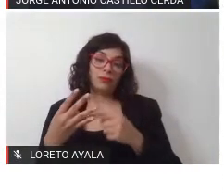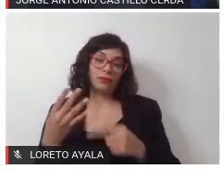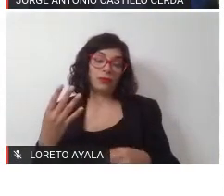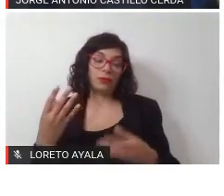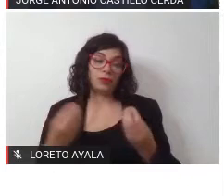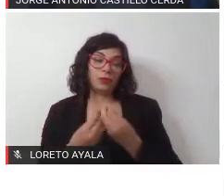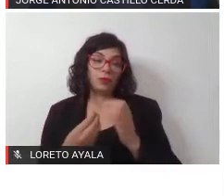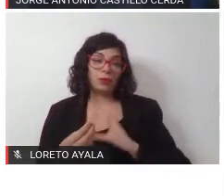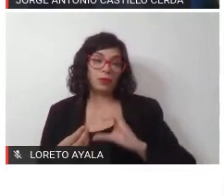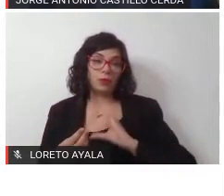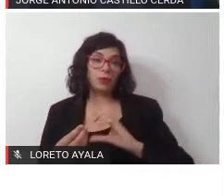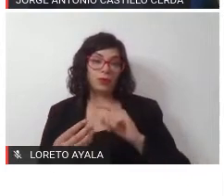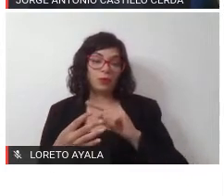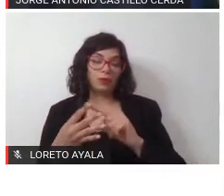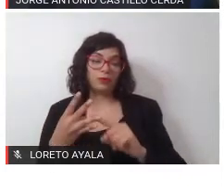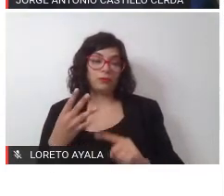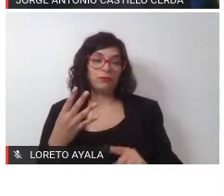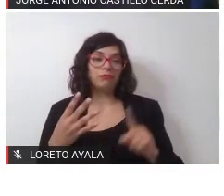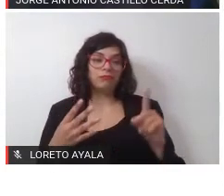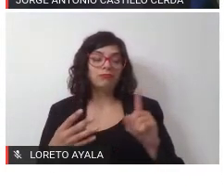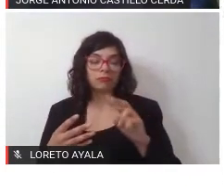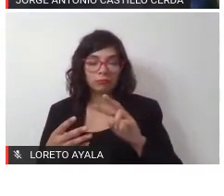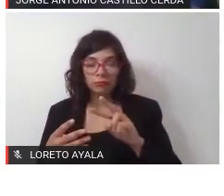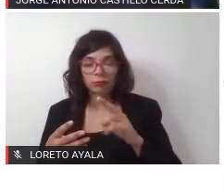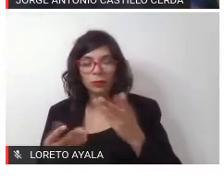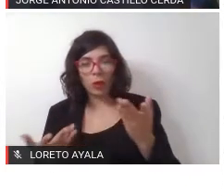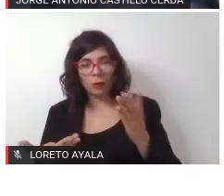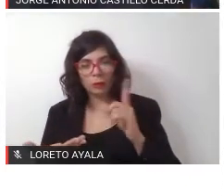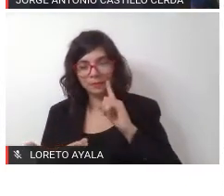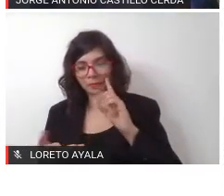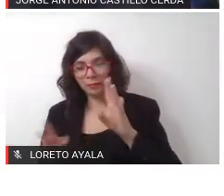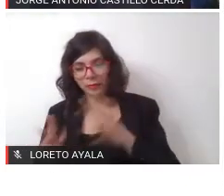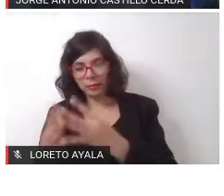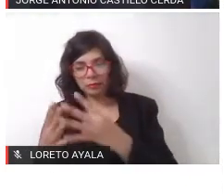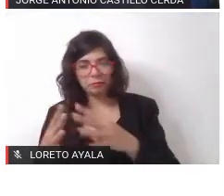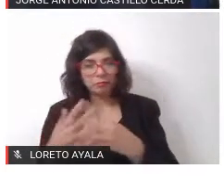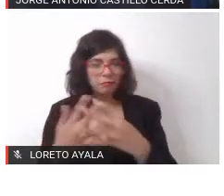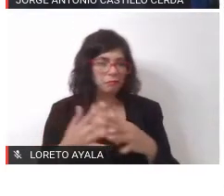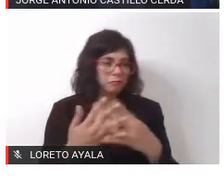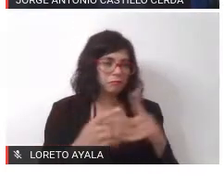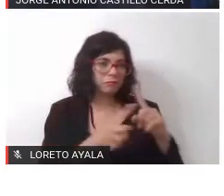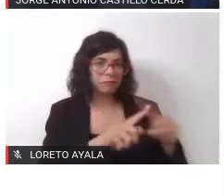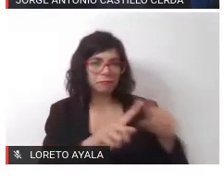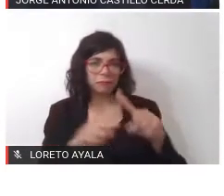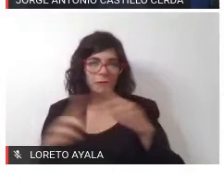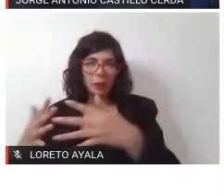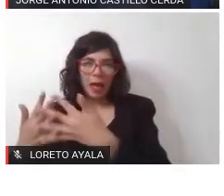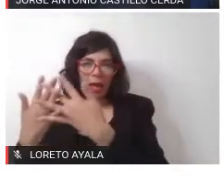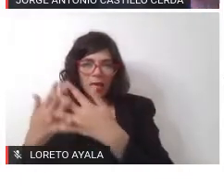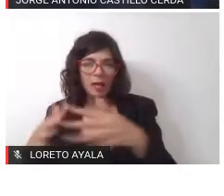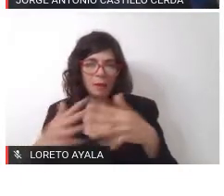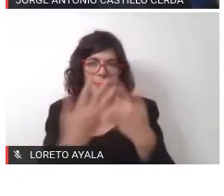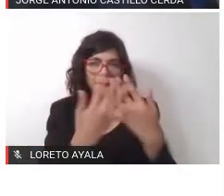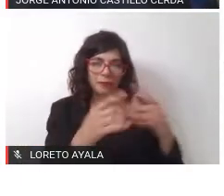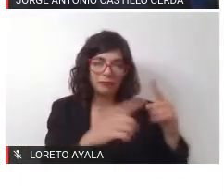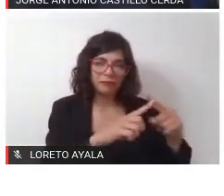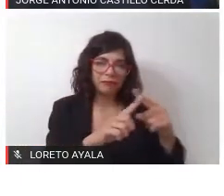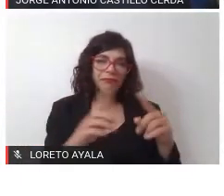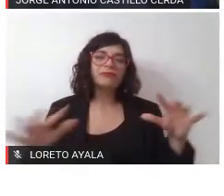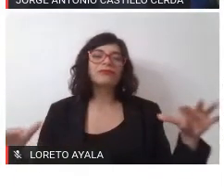currículum y genera estas planificaciones integradas, ¿ya? Y